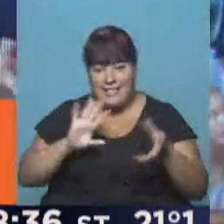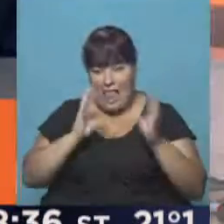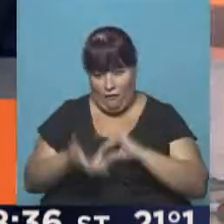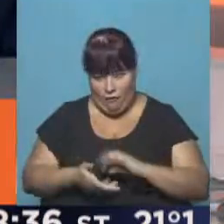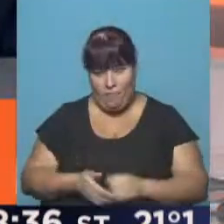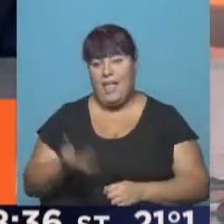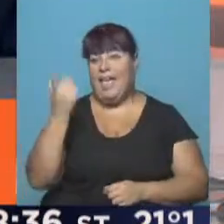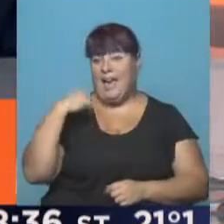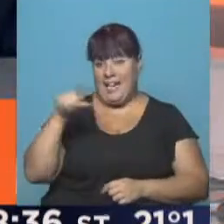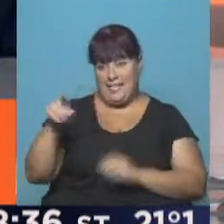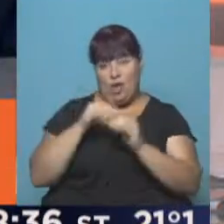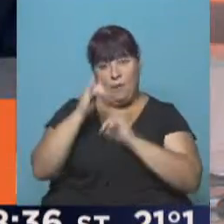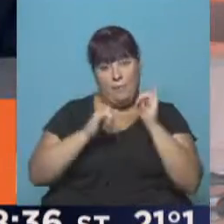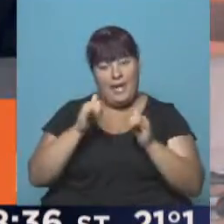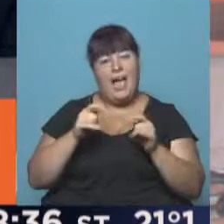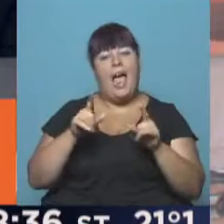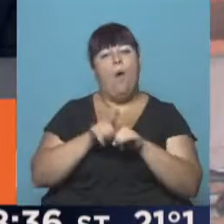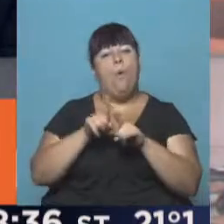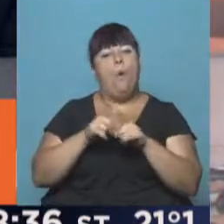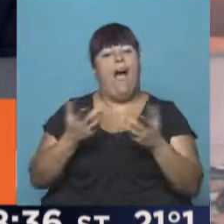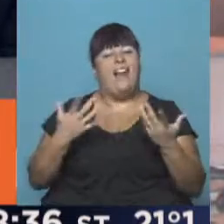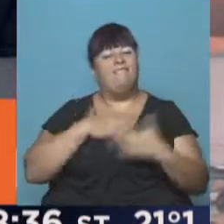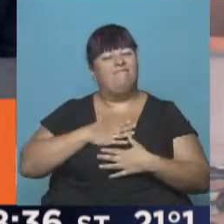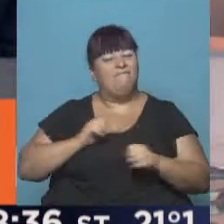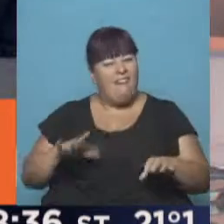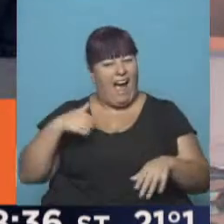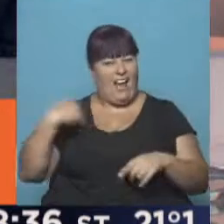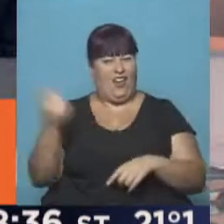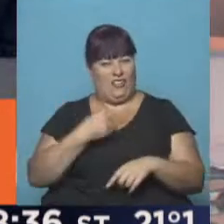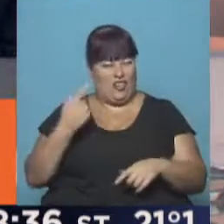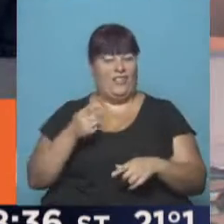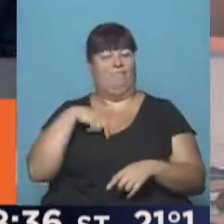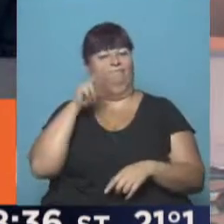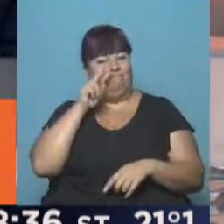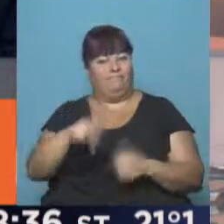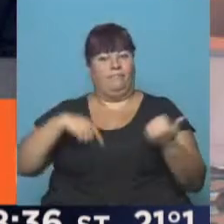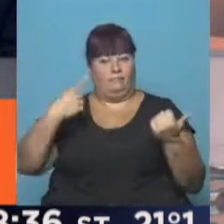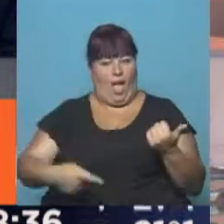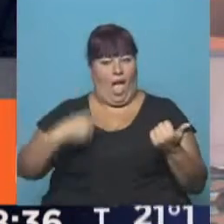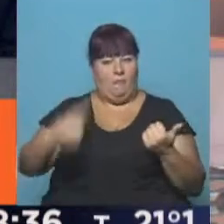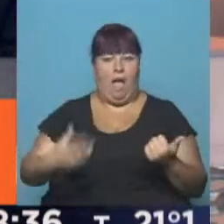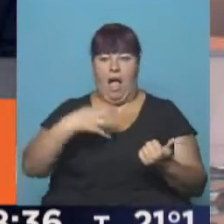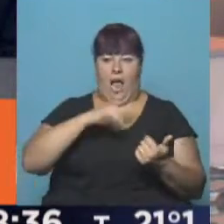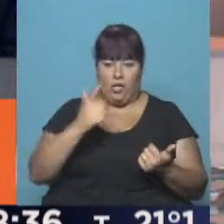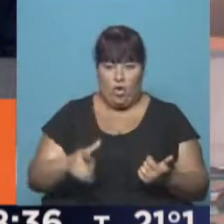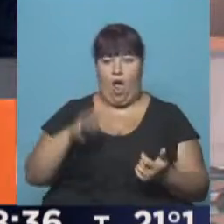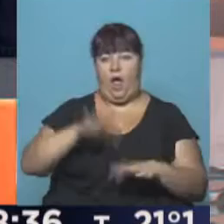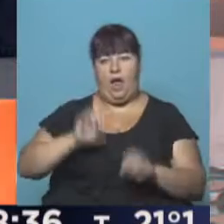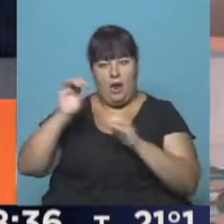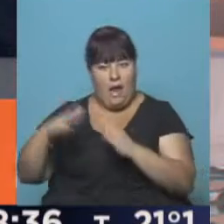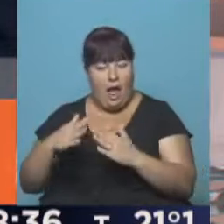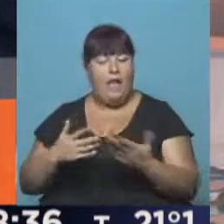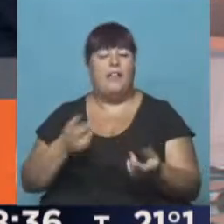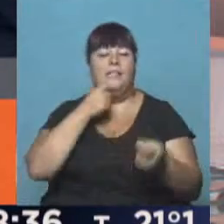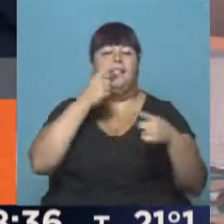recién alejandra marcaba como especie de sinsabor que sentimos desde este lado al ver que pasan los días que los chicos no vuelven a las clases si